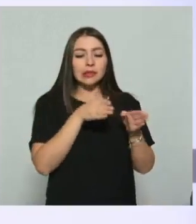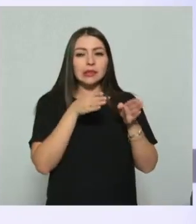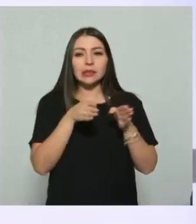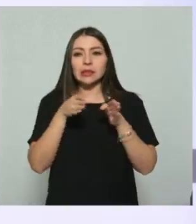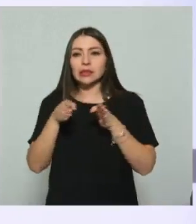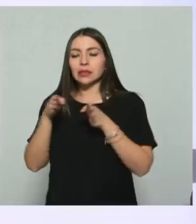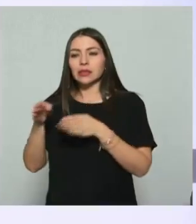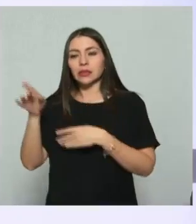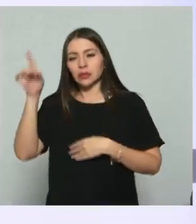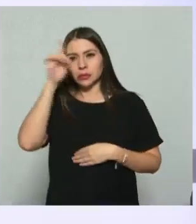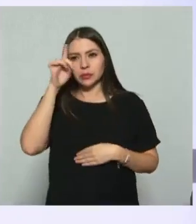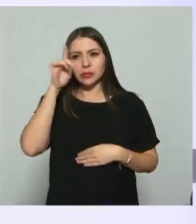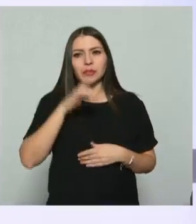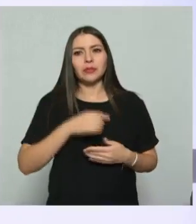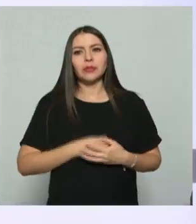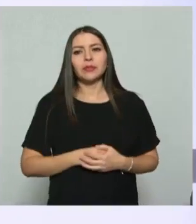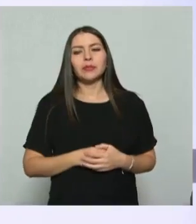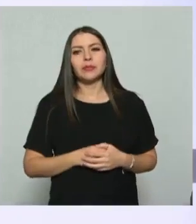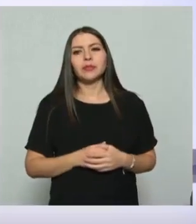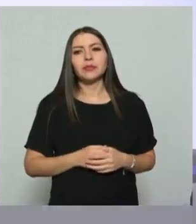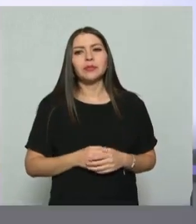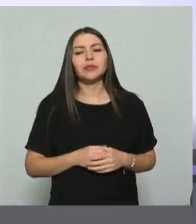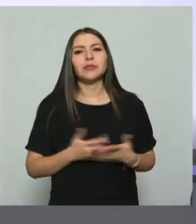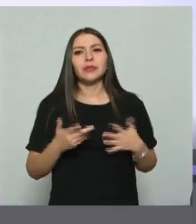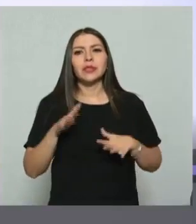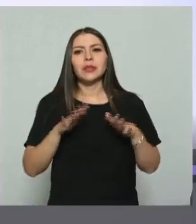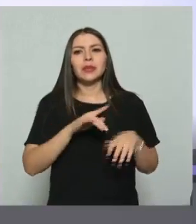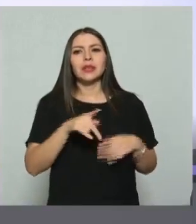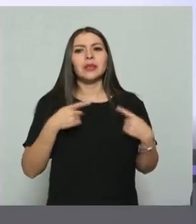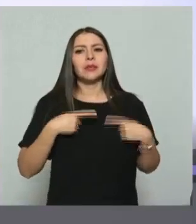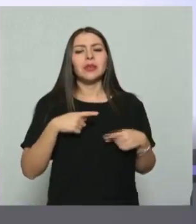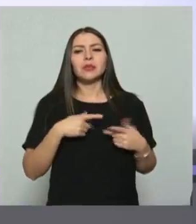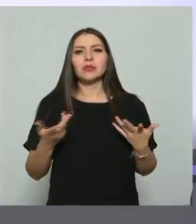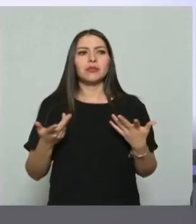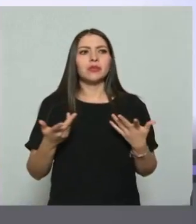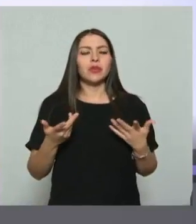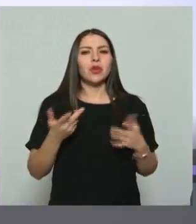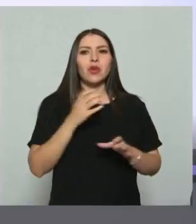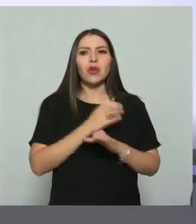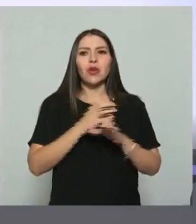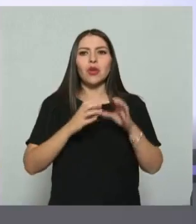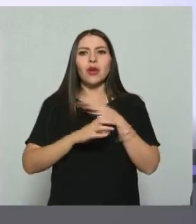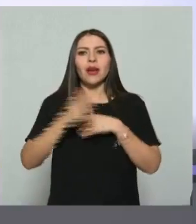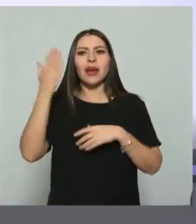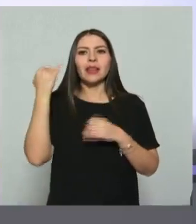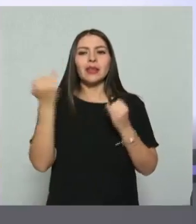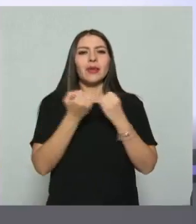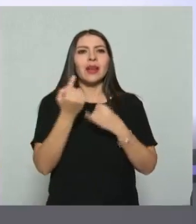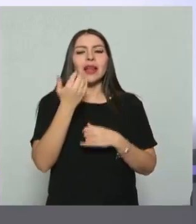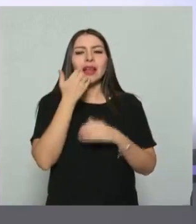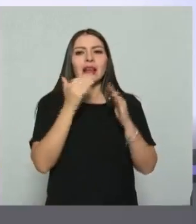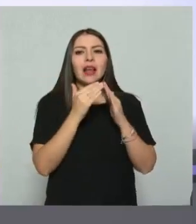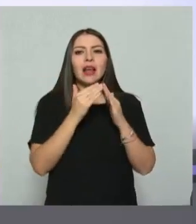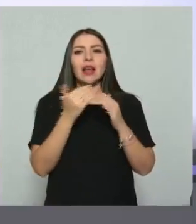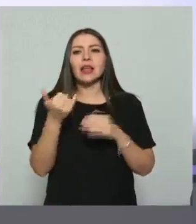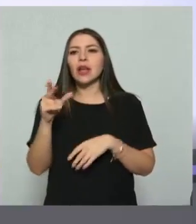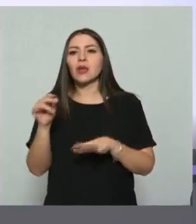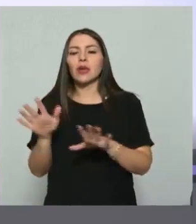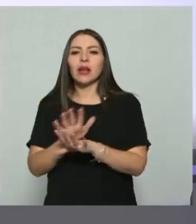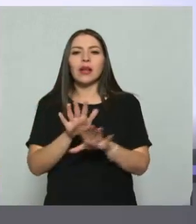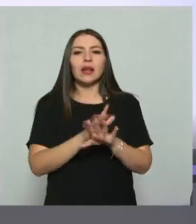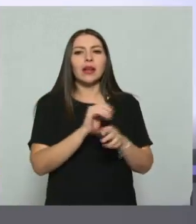ciertas recomendaciones. Entonces, ¿qué pasa? Que uno deja de comer como comía en casa, ¿no? Y de ahí vienen como toda